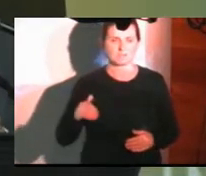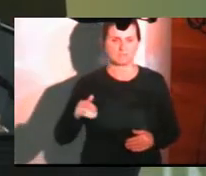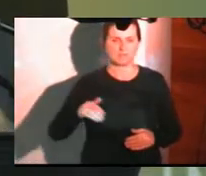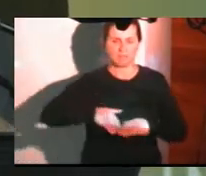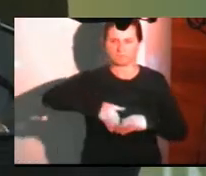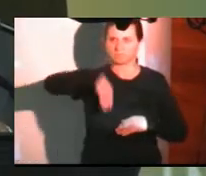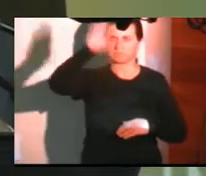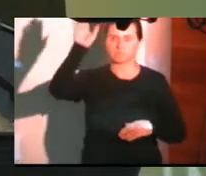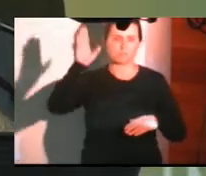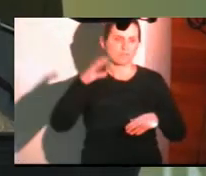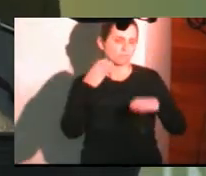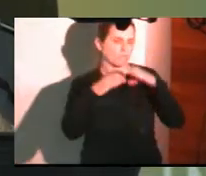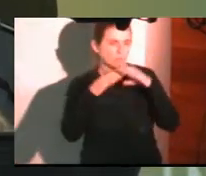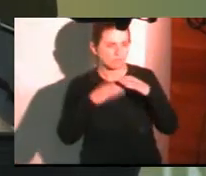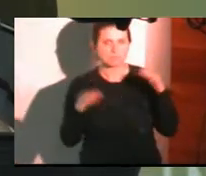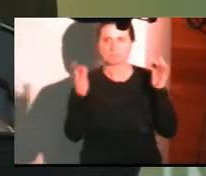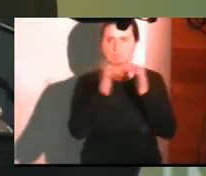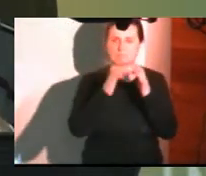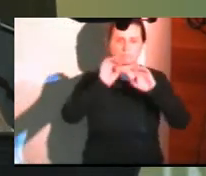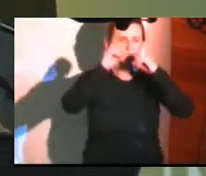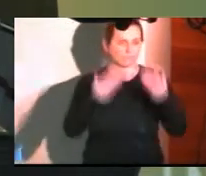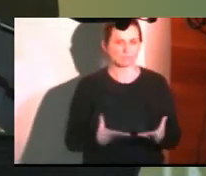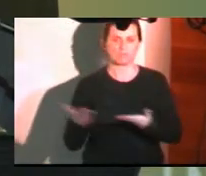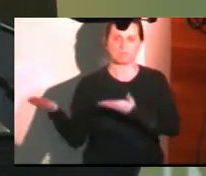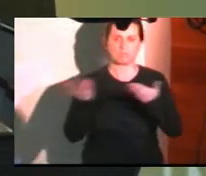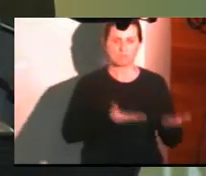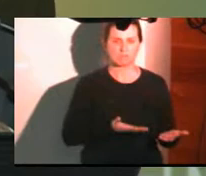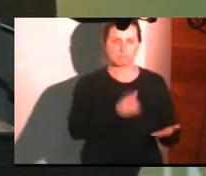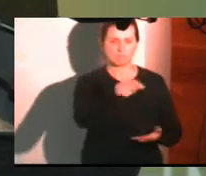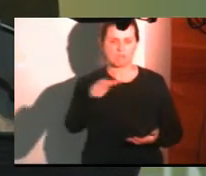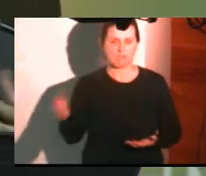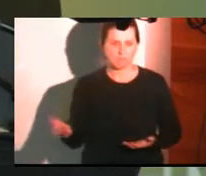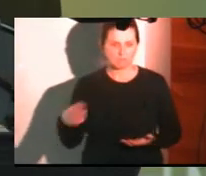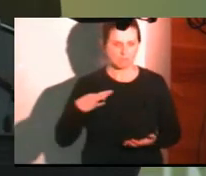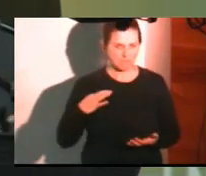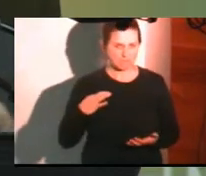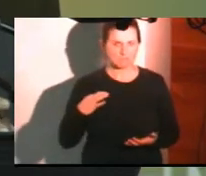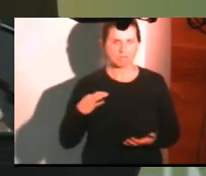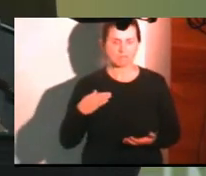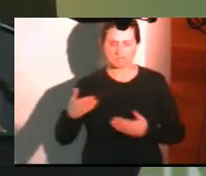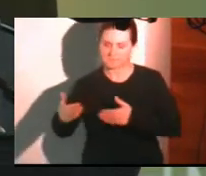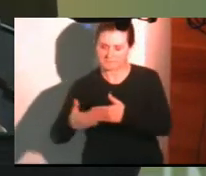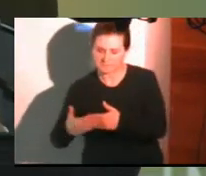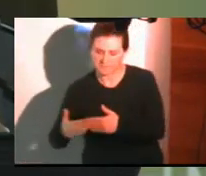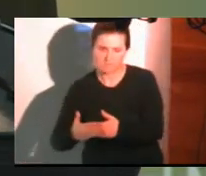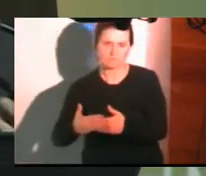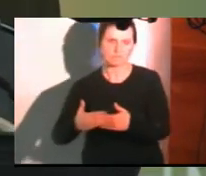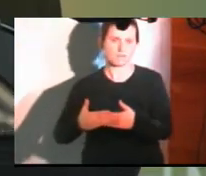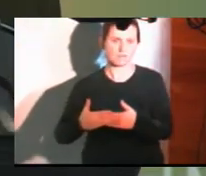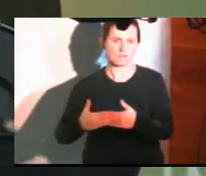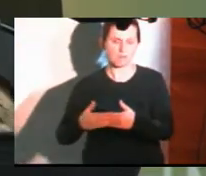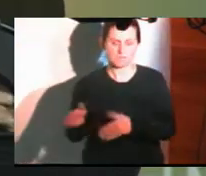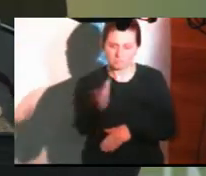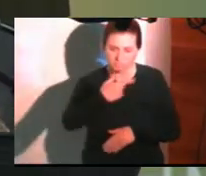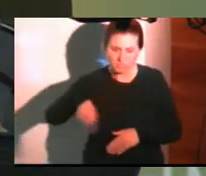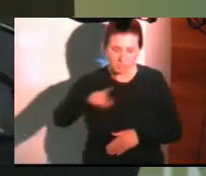de comunicaciones, de internet y de servicios al ciudadano, acercándolo más entre sí,